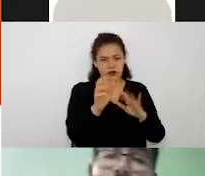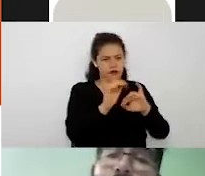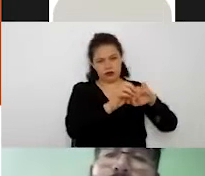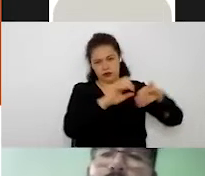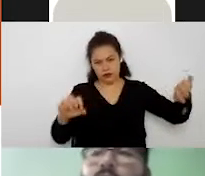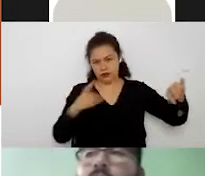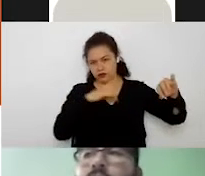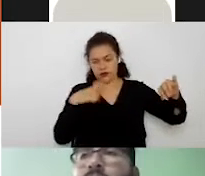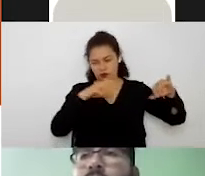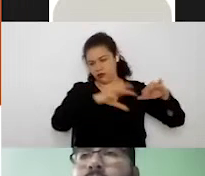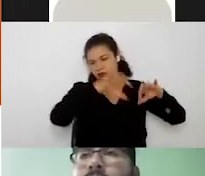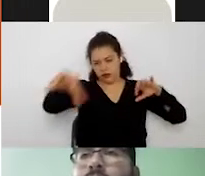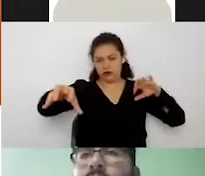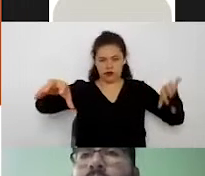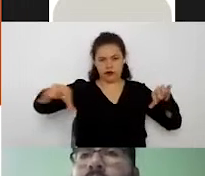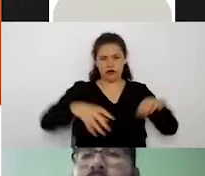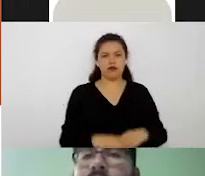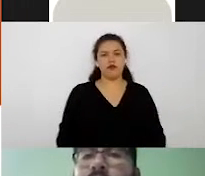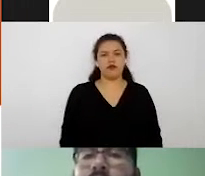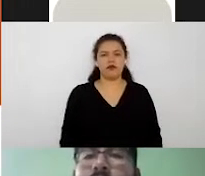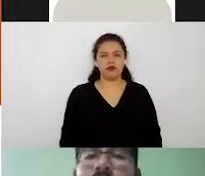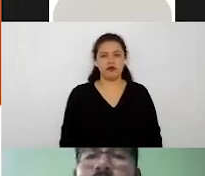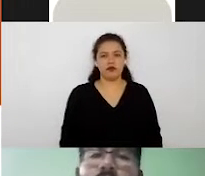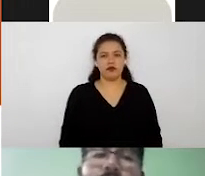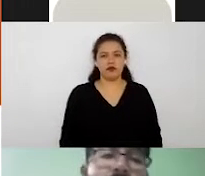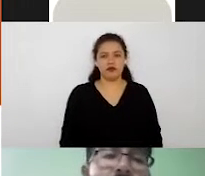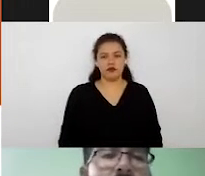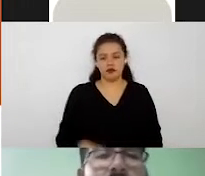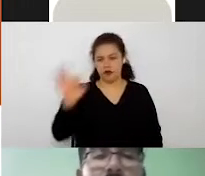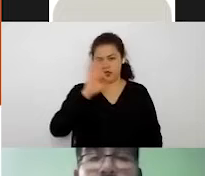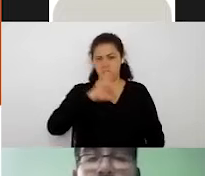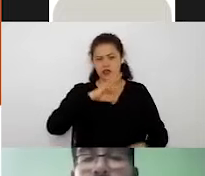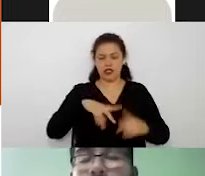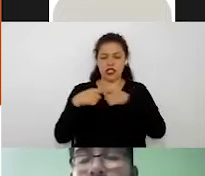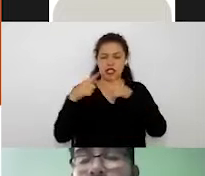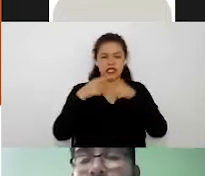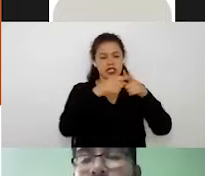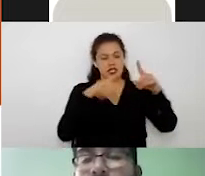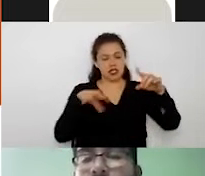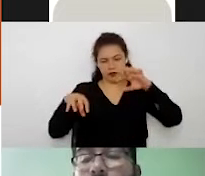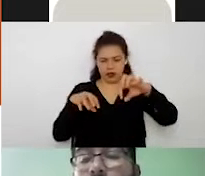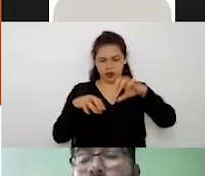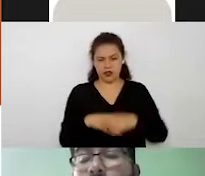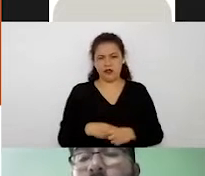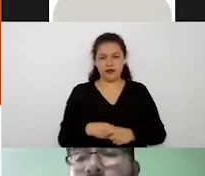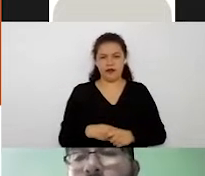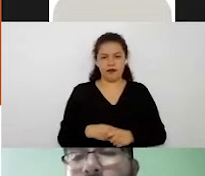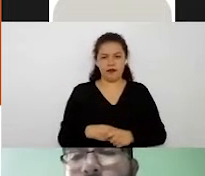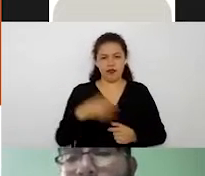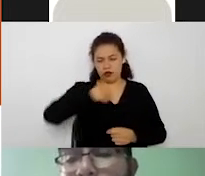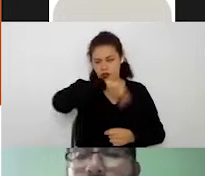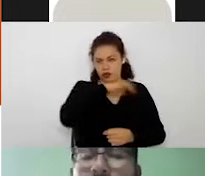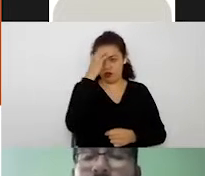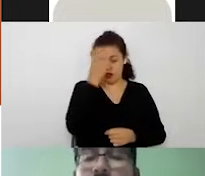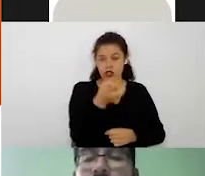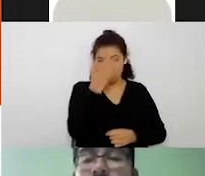otro lado, que fuera, no sé, quizás en otra esquina, que tuviéramos ese conocimiento